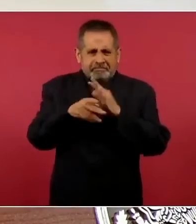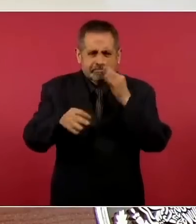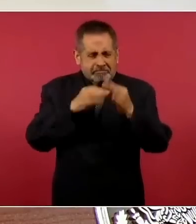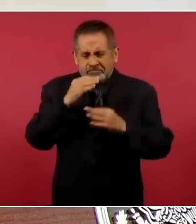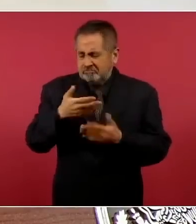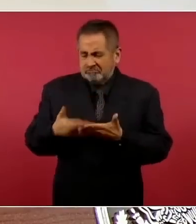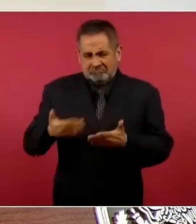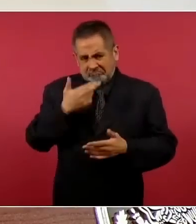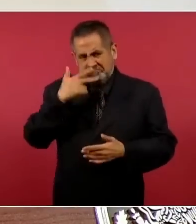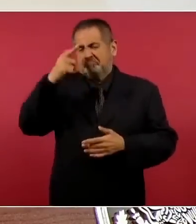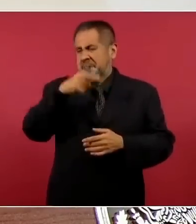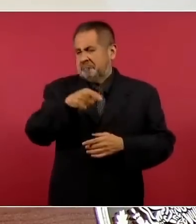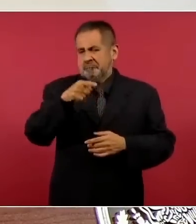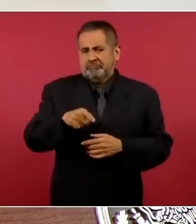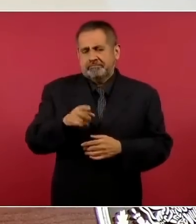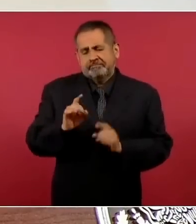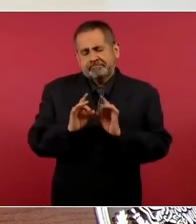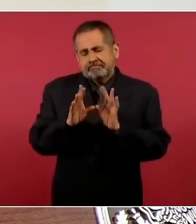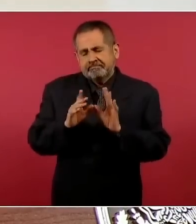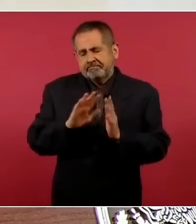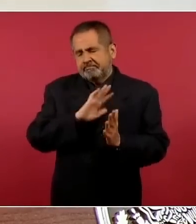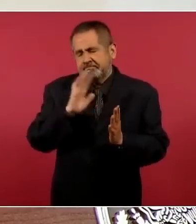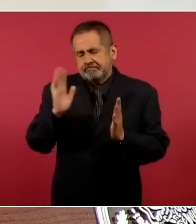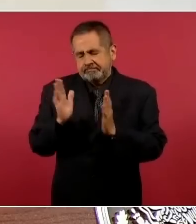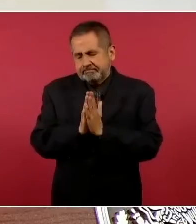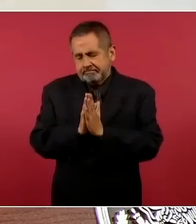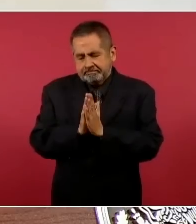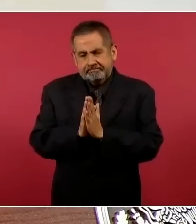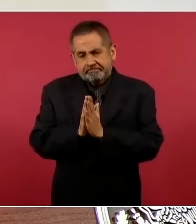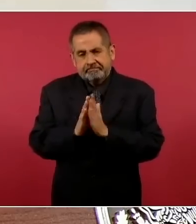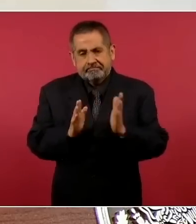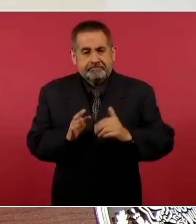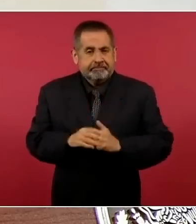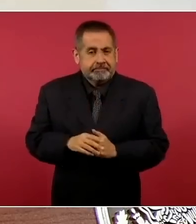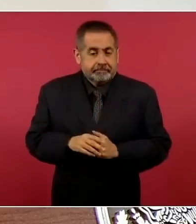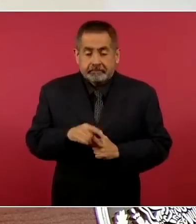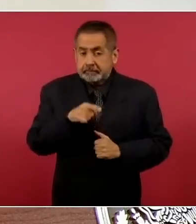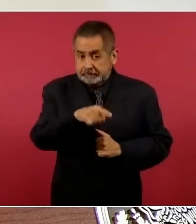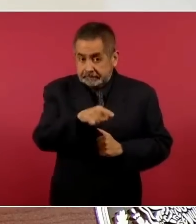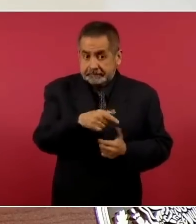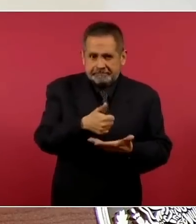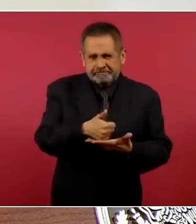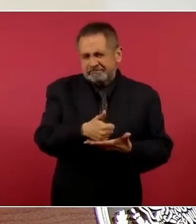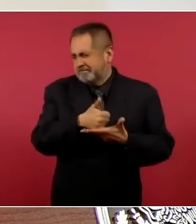tiempo, ya fallecido, a nosotros nos ayudó